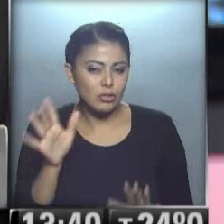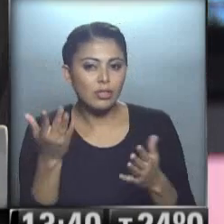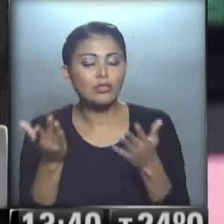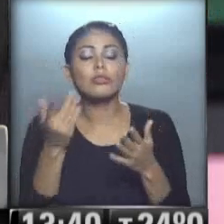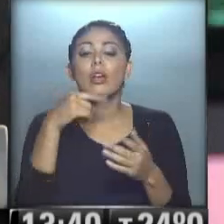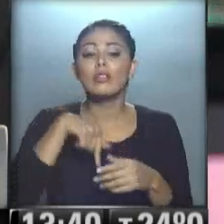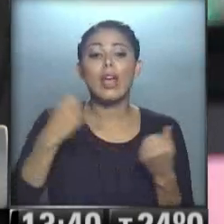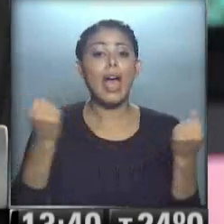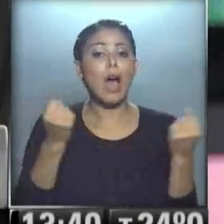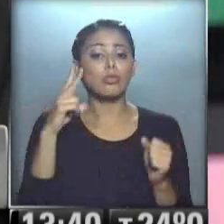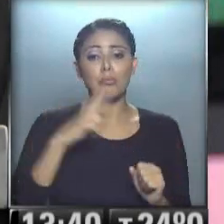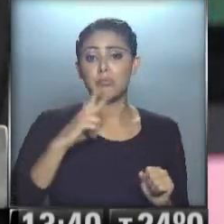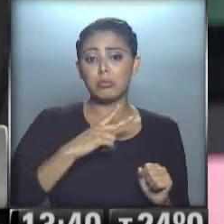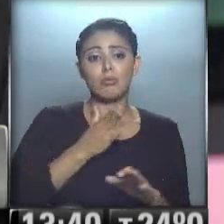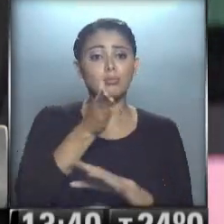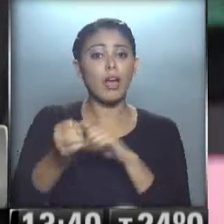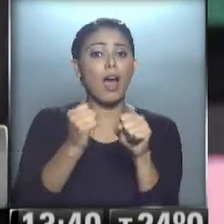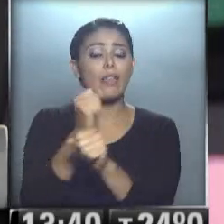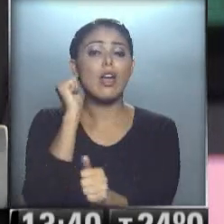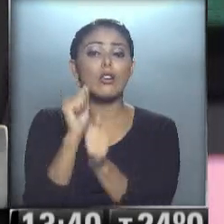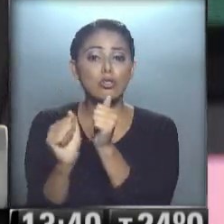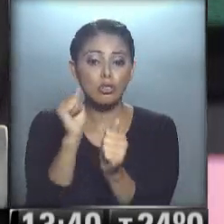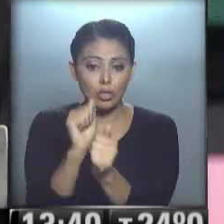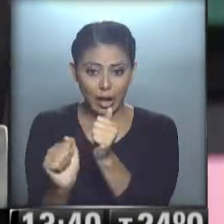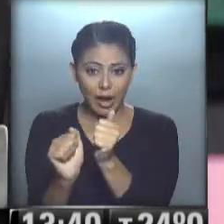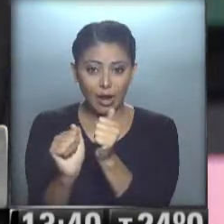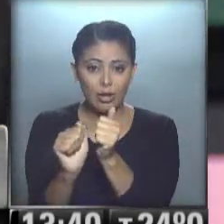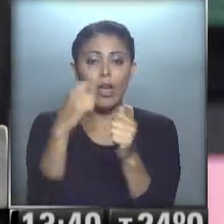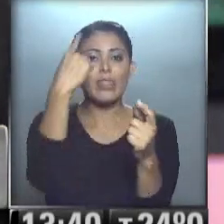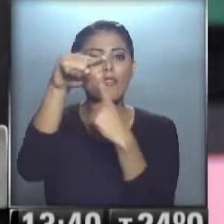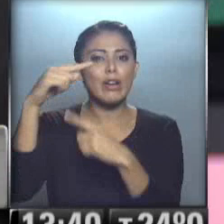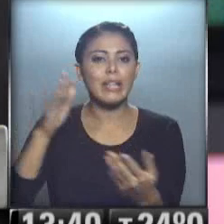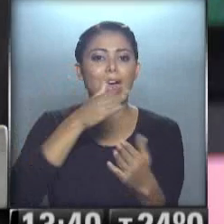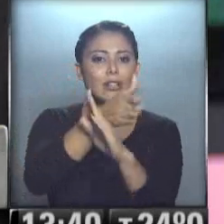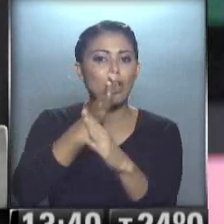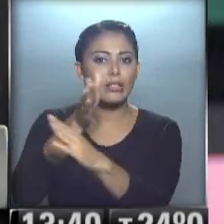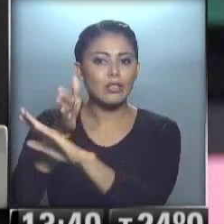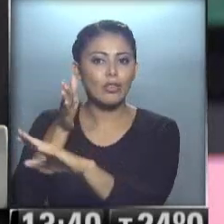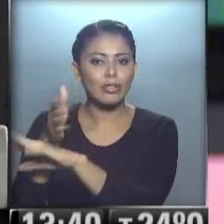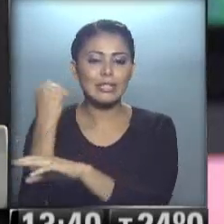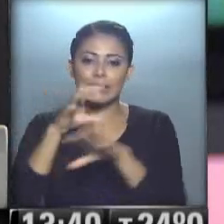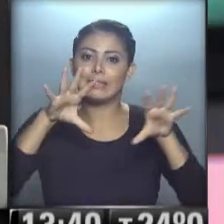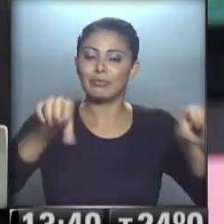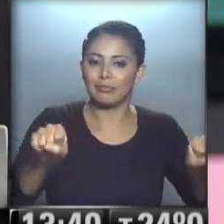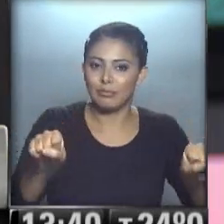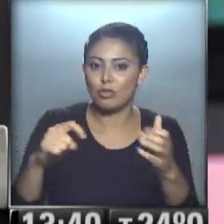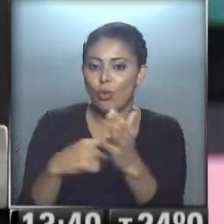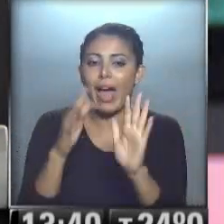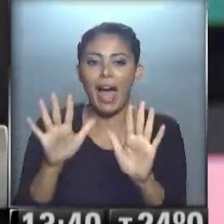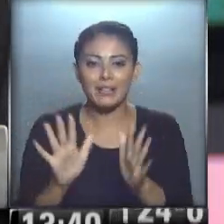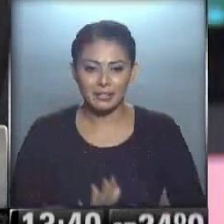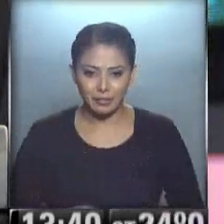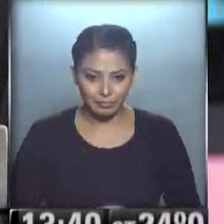ahí fueron en autos particulares a Rosario entrando en los diferentes accesos para copar la ciudad eso fue lo que